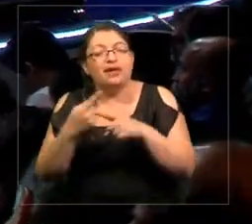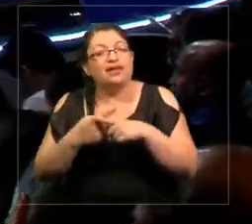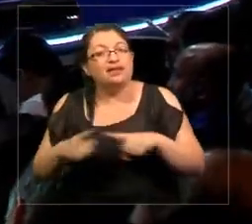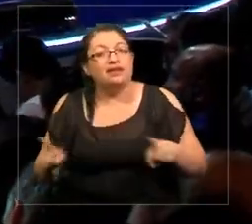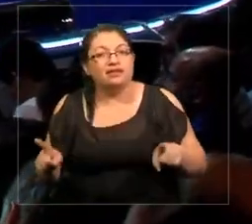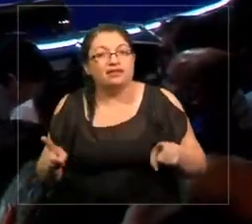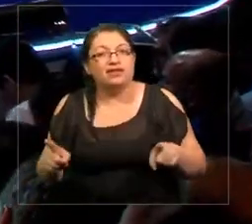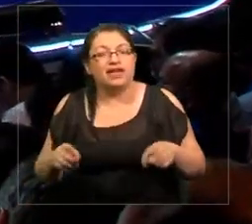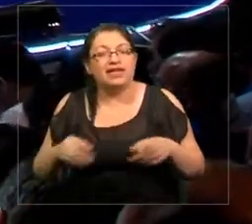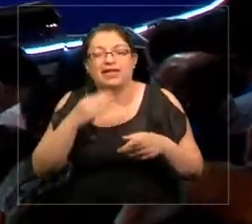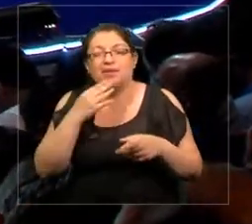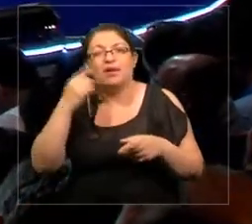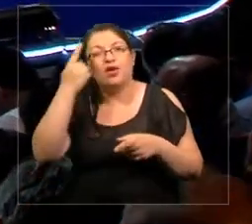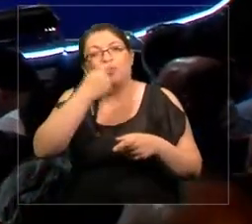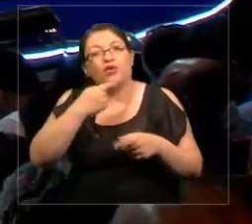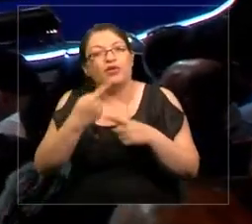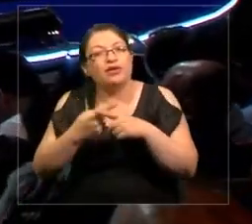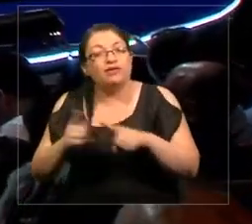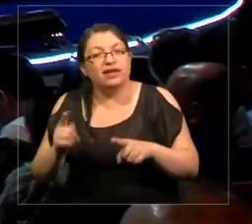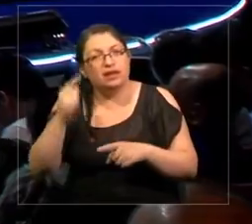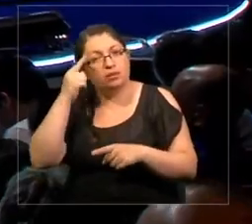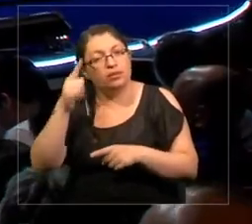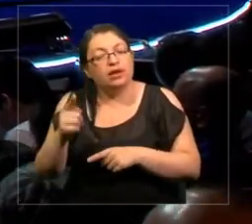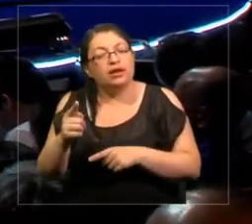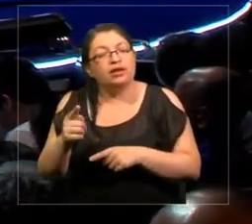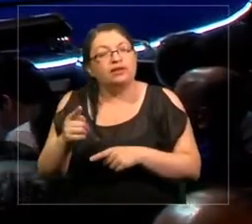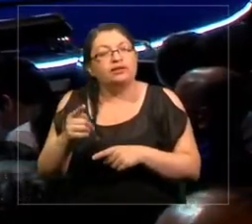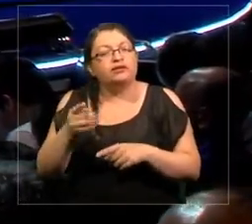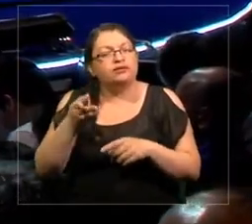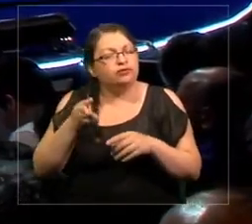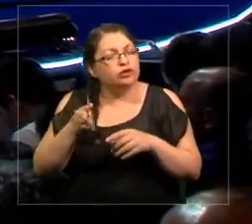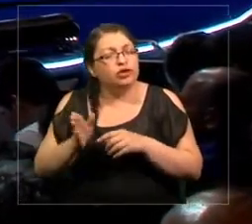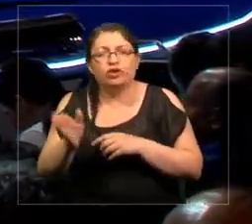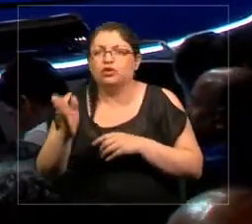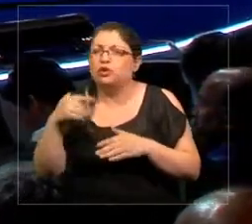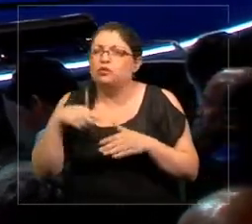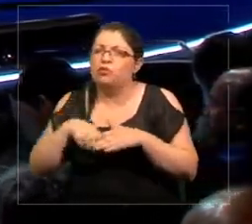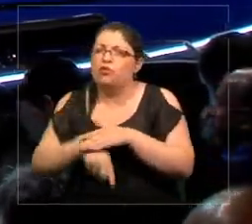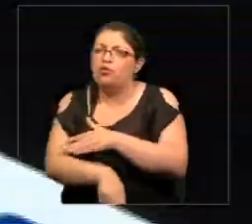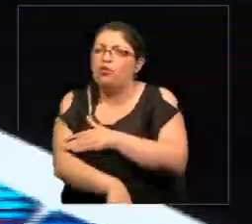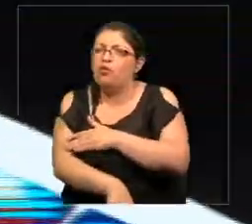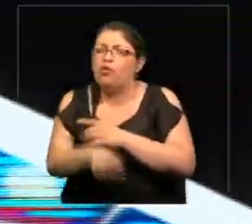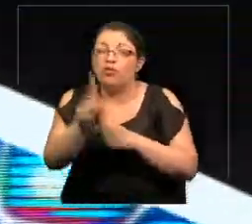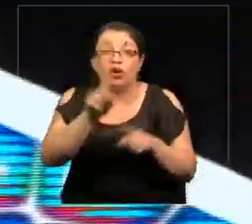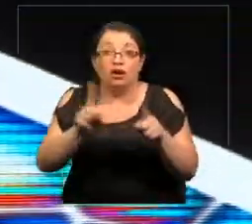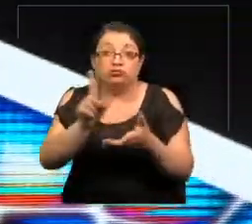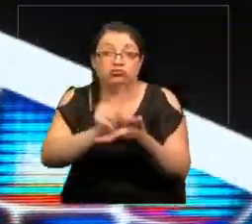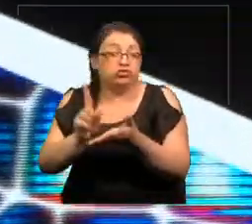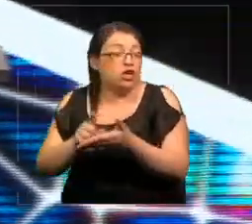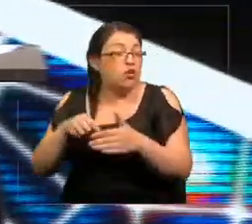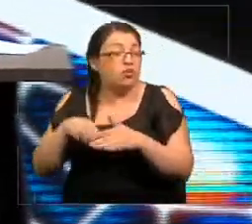de rostro pero está siendo muy aguda en muchísimas ciudades